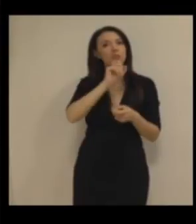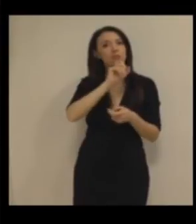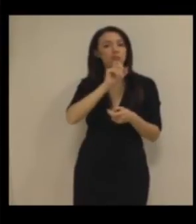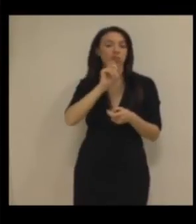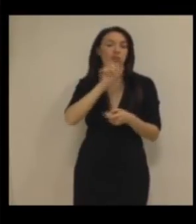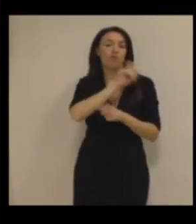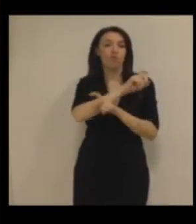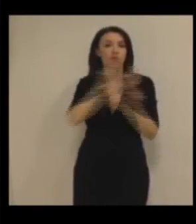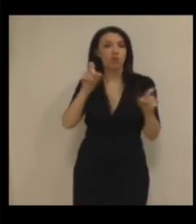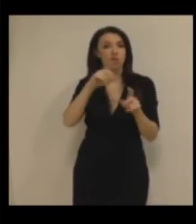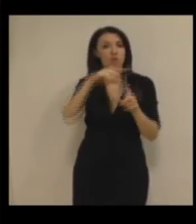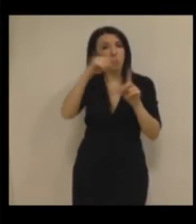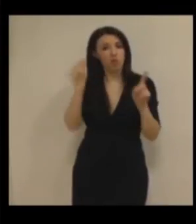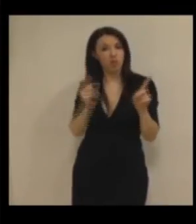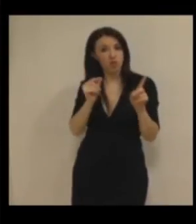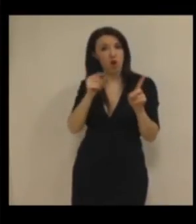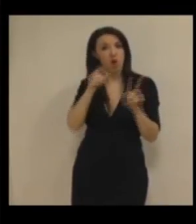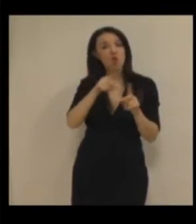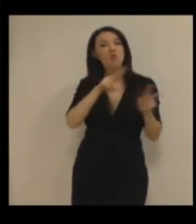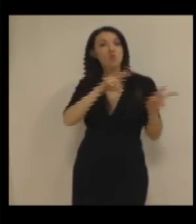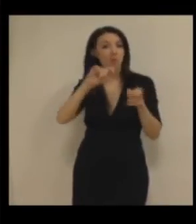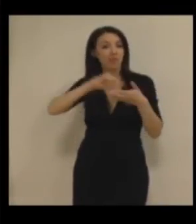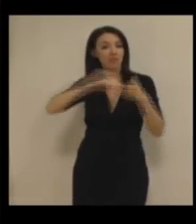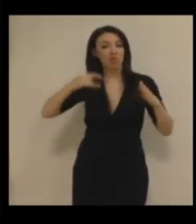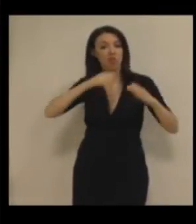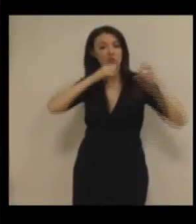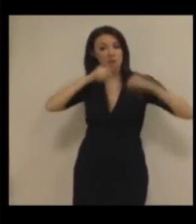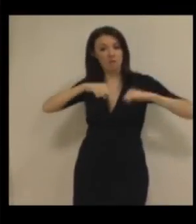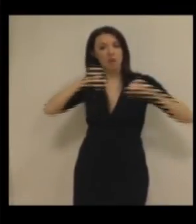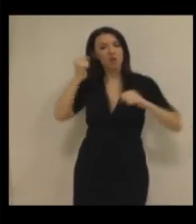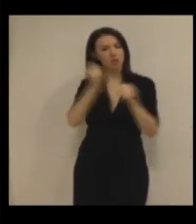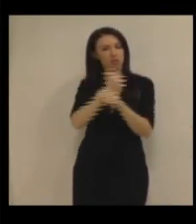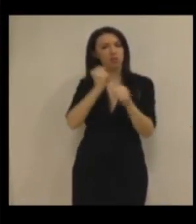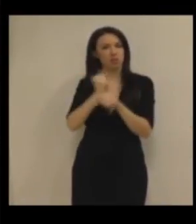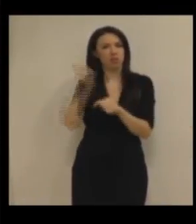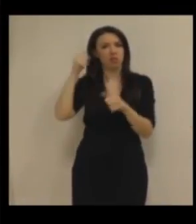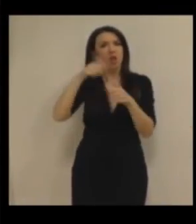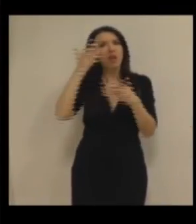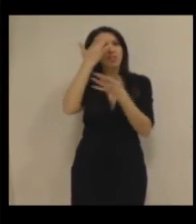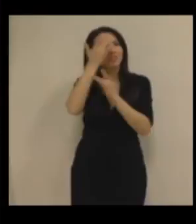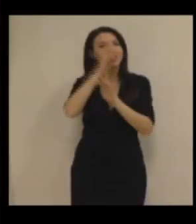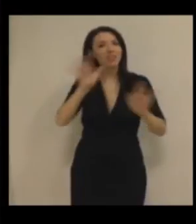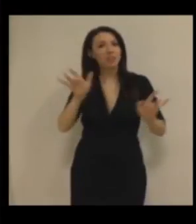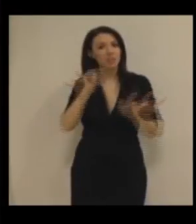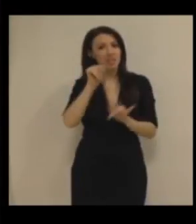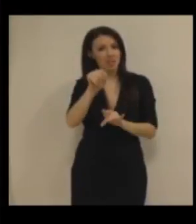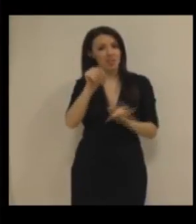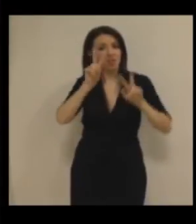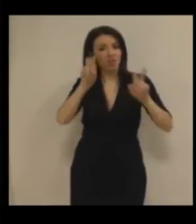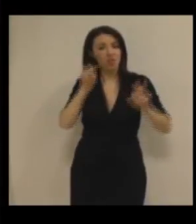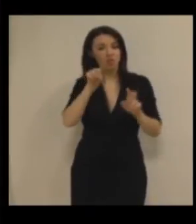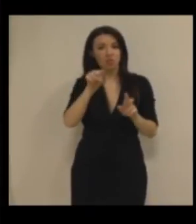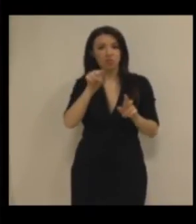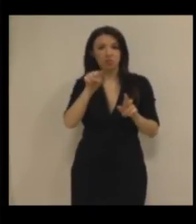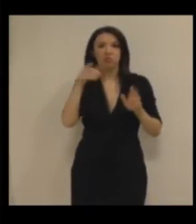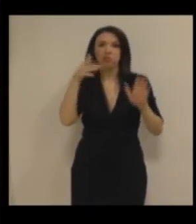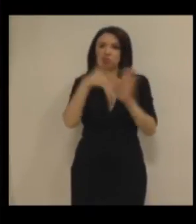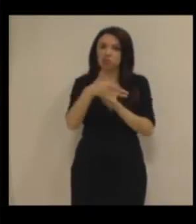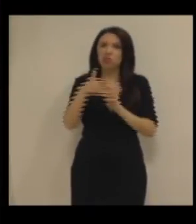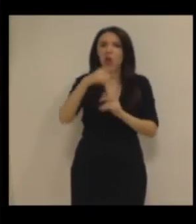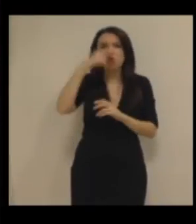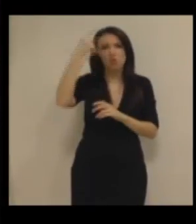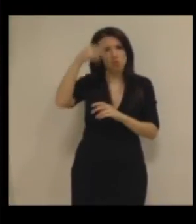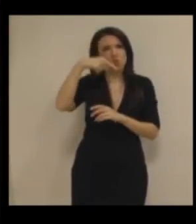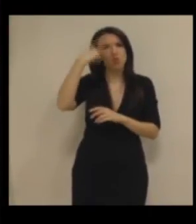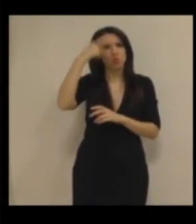mucho en el tema también de TIC y mayores, que es que, claro, la sensibilización a este respecto es un tema extensamente cultural,